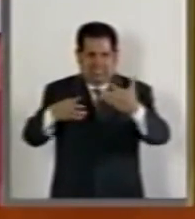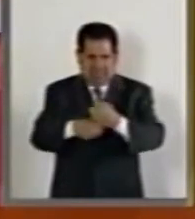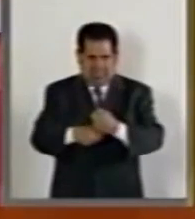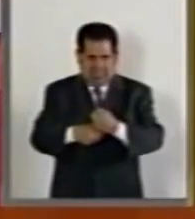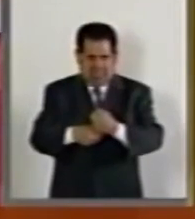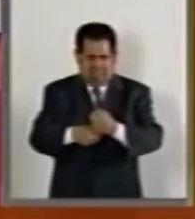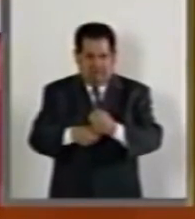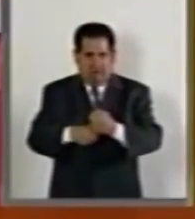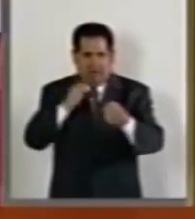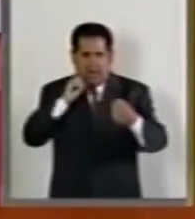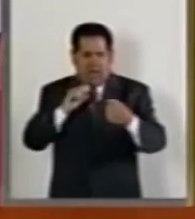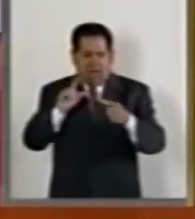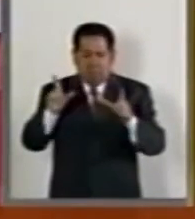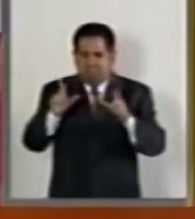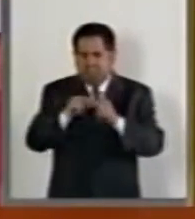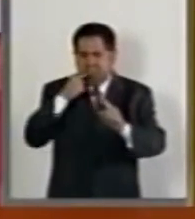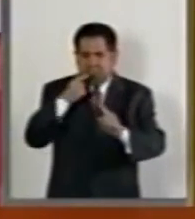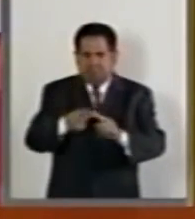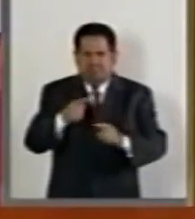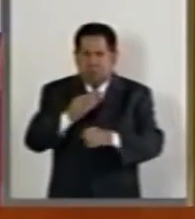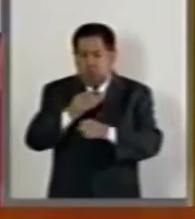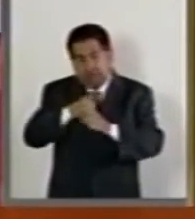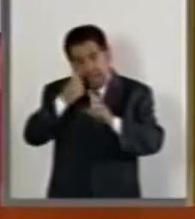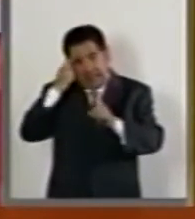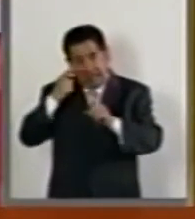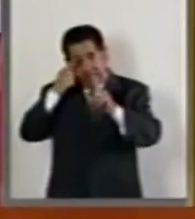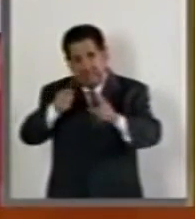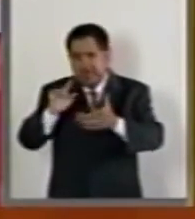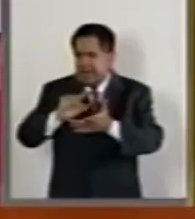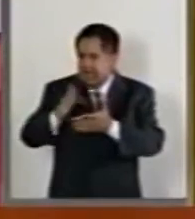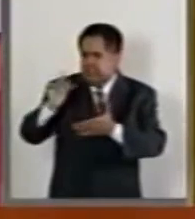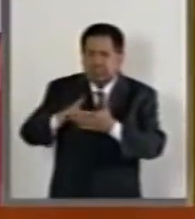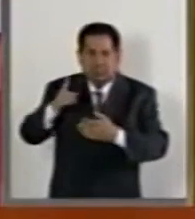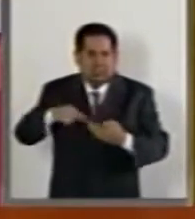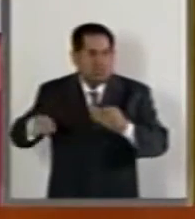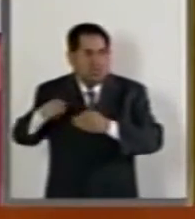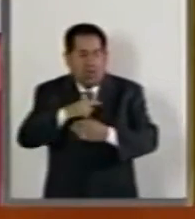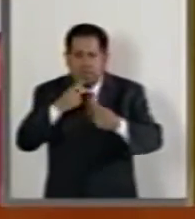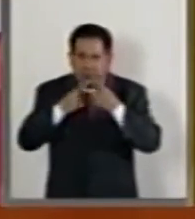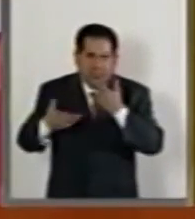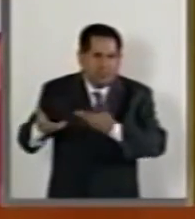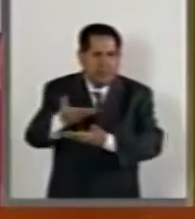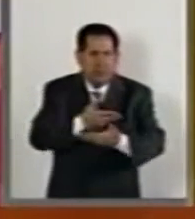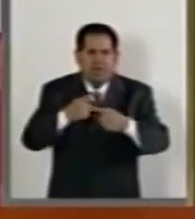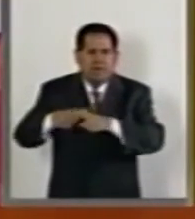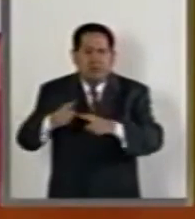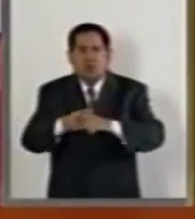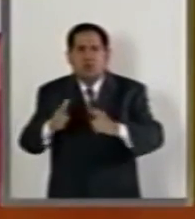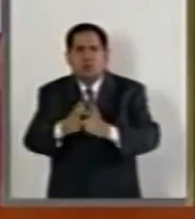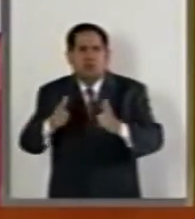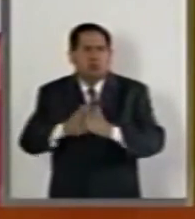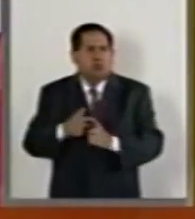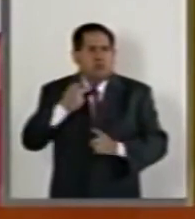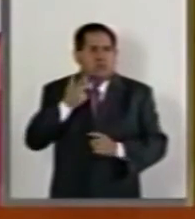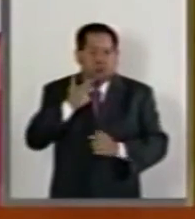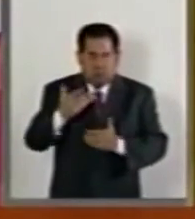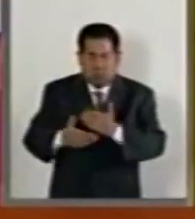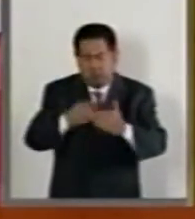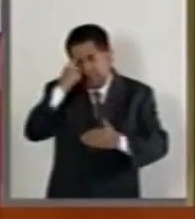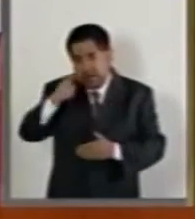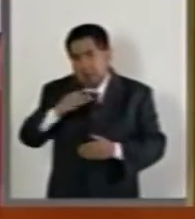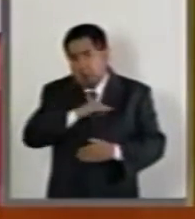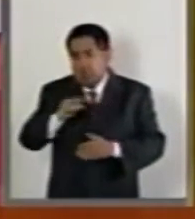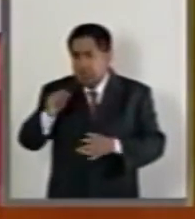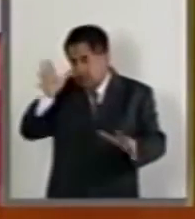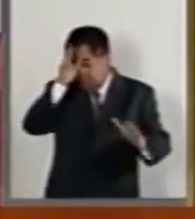que nos ha unido en este propósito, agradeciendo de antemano la disposición de todos los grupos parlamentarios para